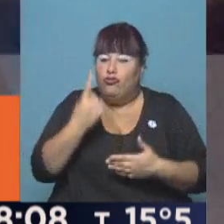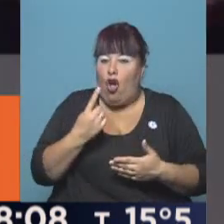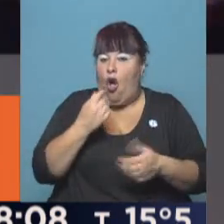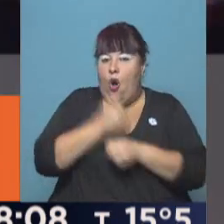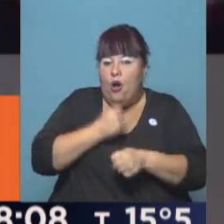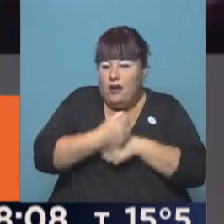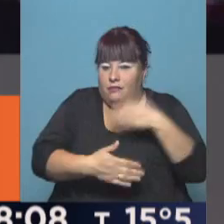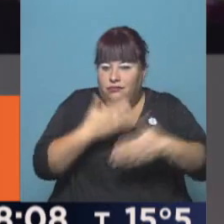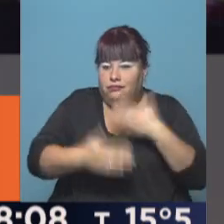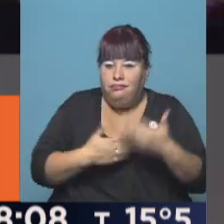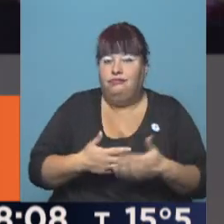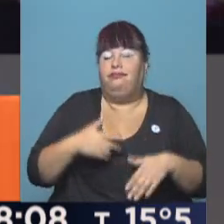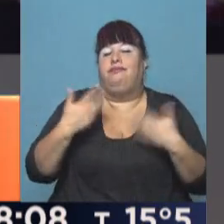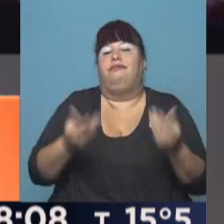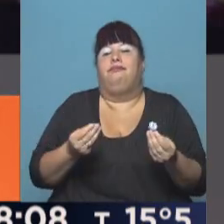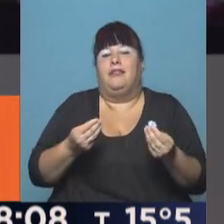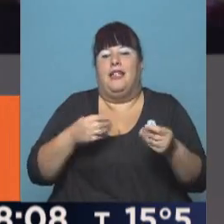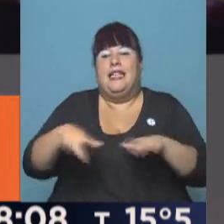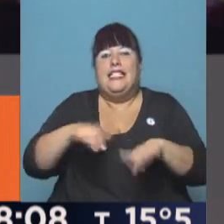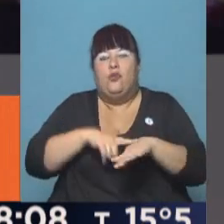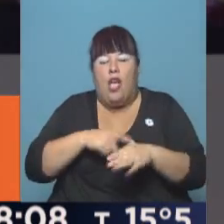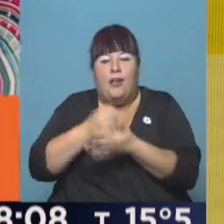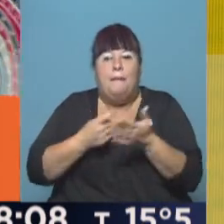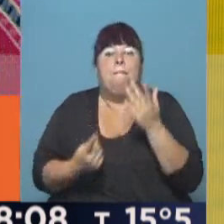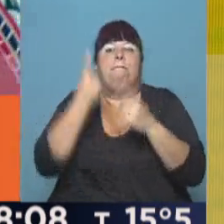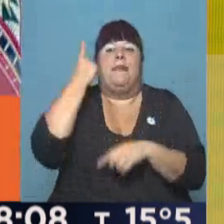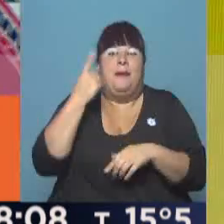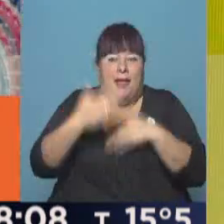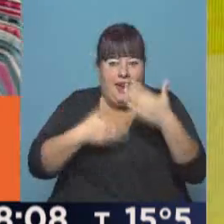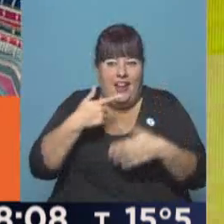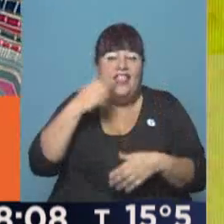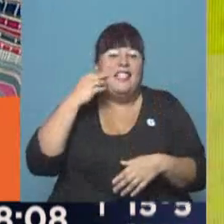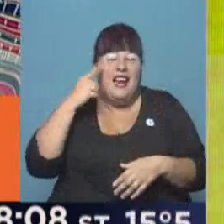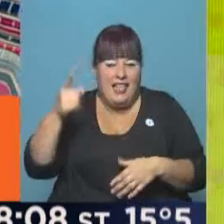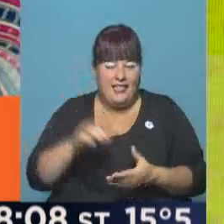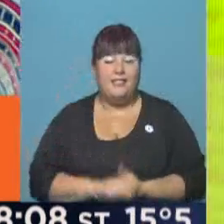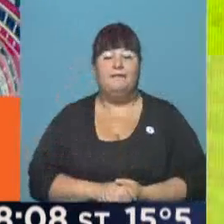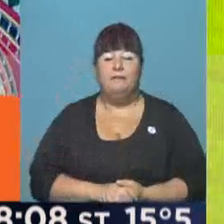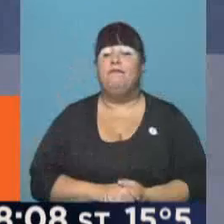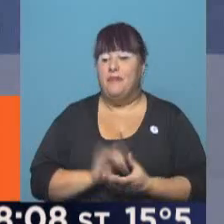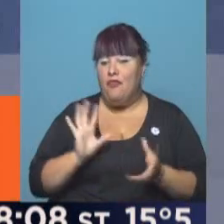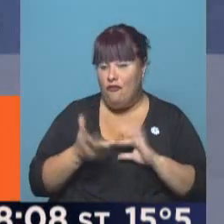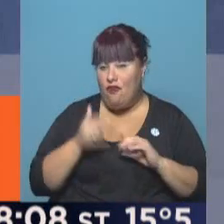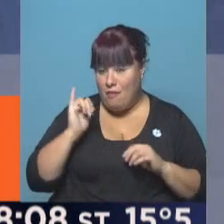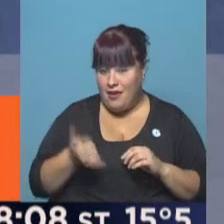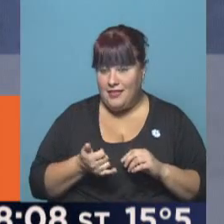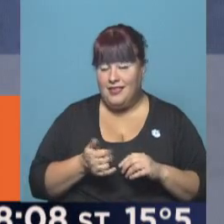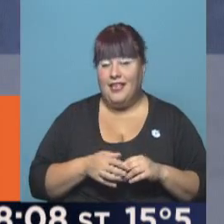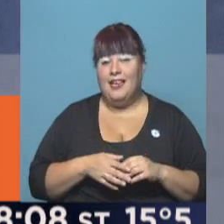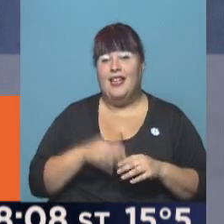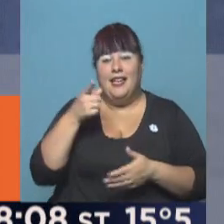en el fragor de las circunstancias. Los primeros self-made, que le dicen en inglés. De alguna manera sí, porque